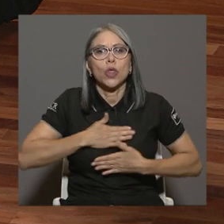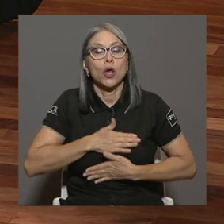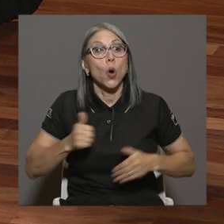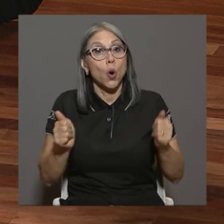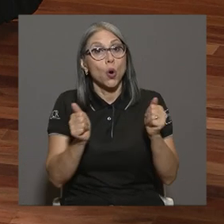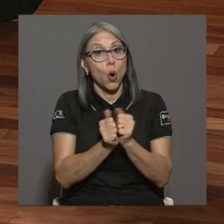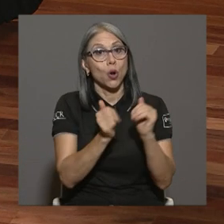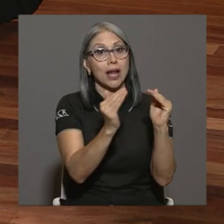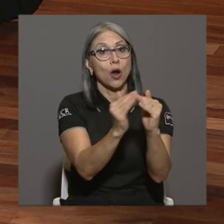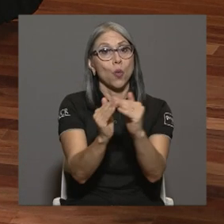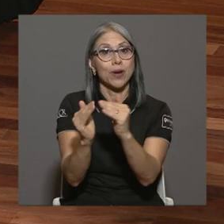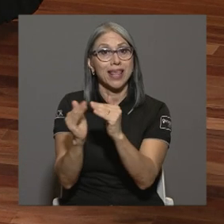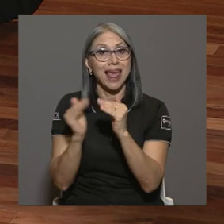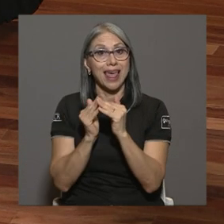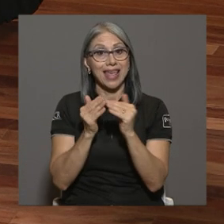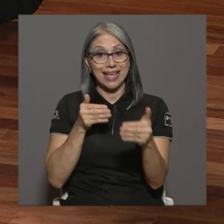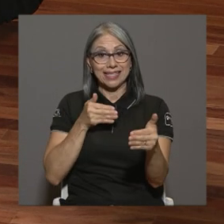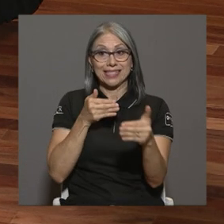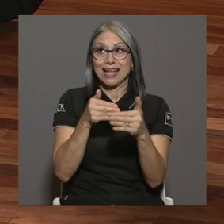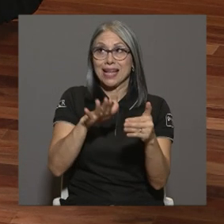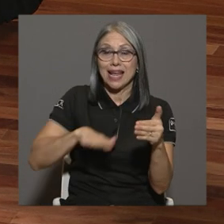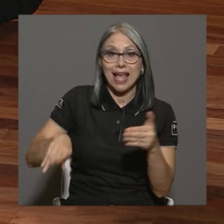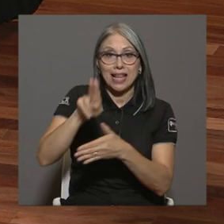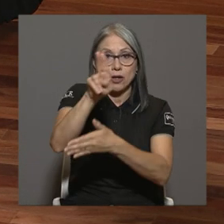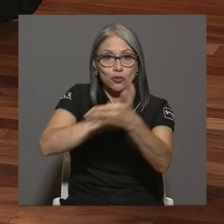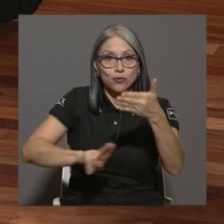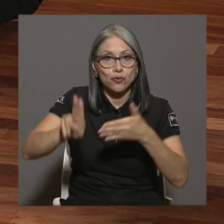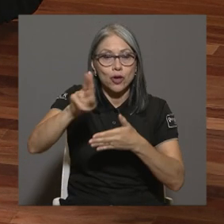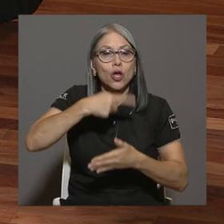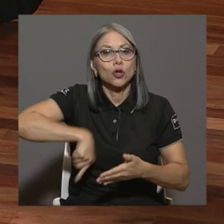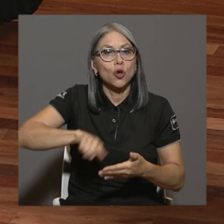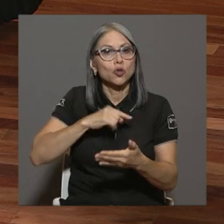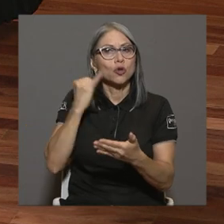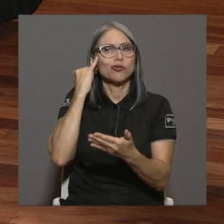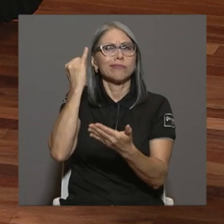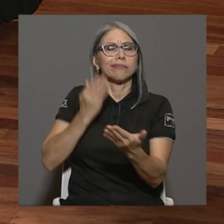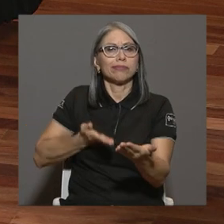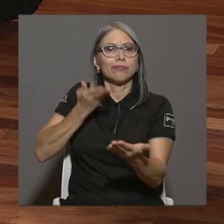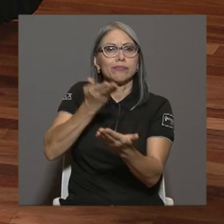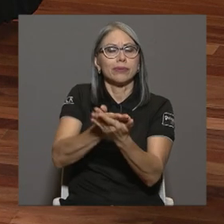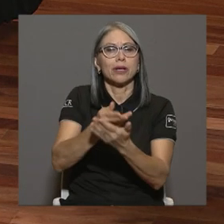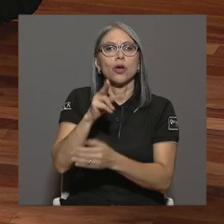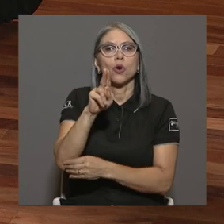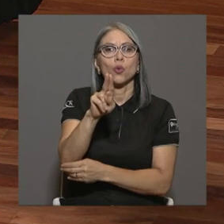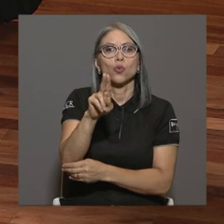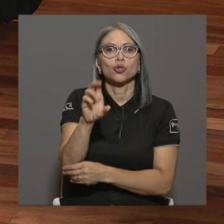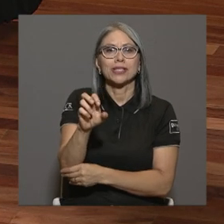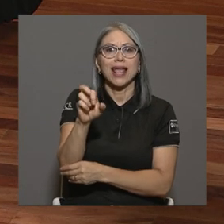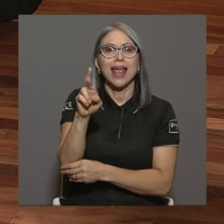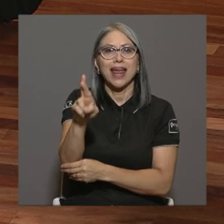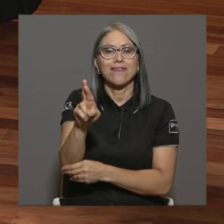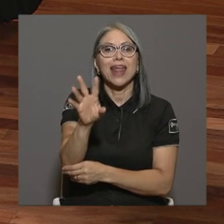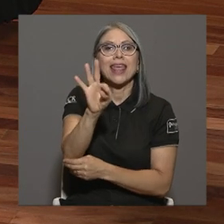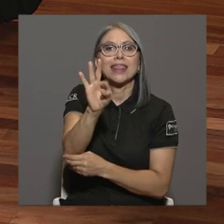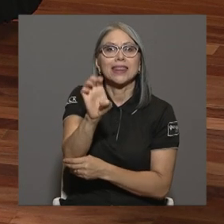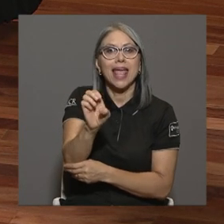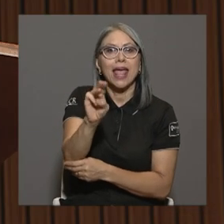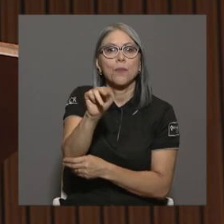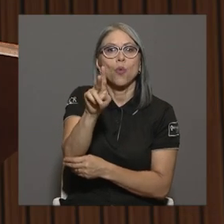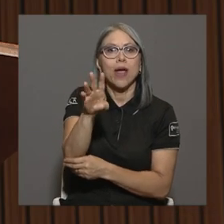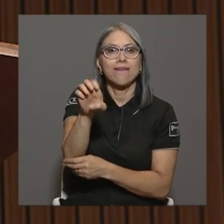próxima a las instalaciones universitarias, planteamos la iniciativa UCR Te Mueve